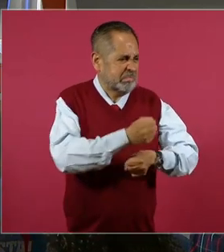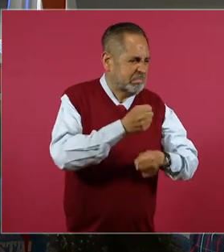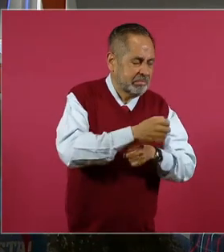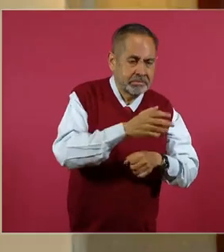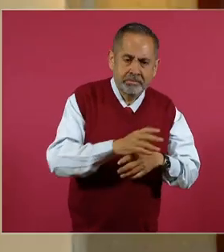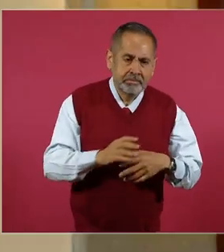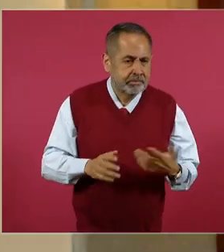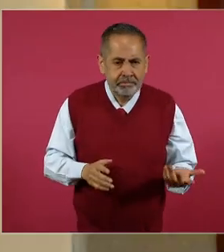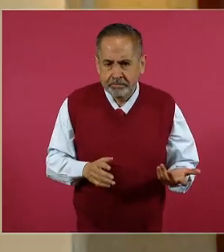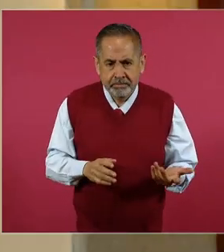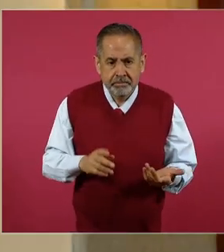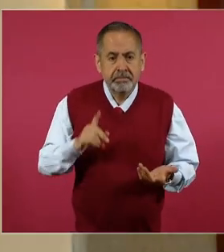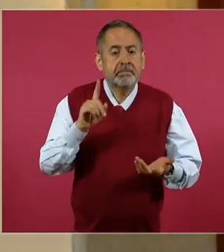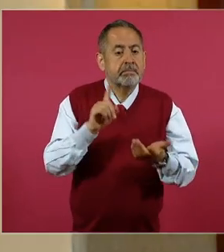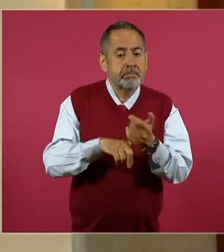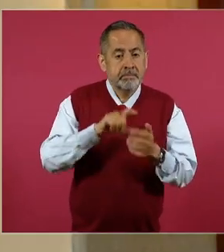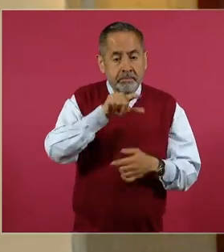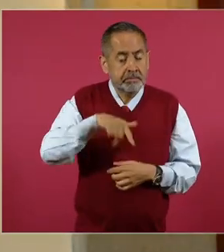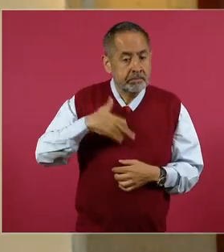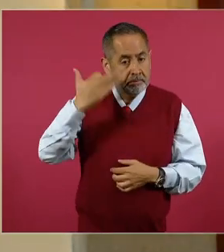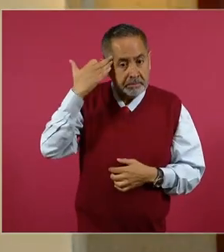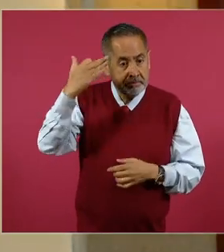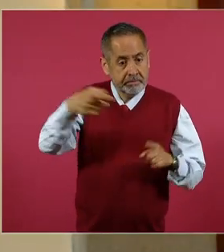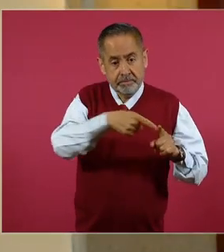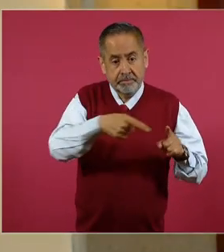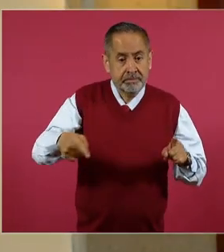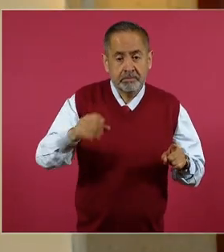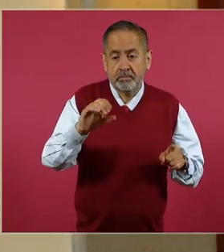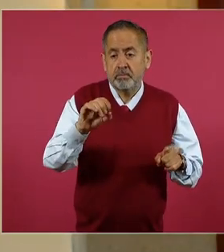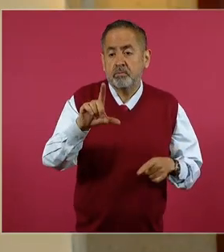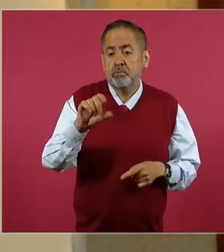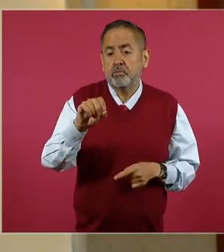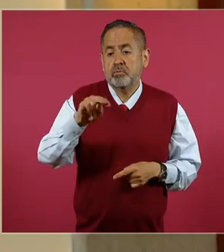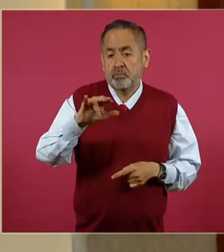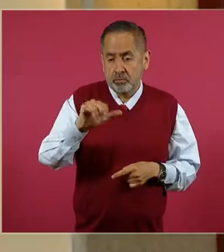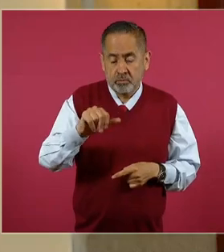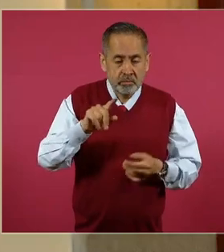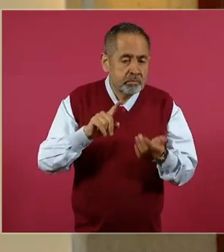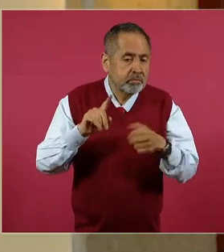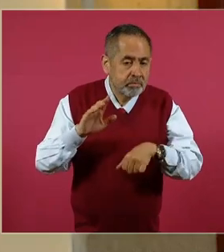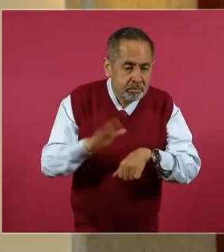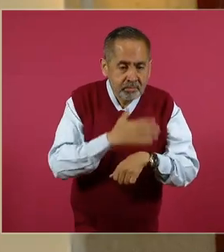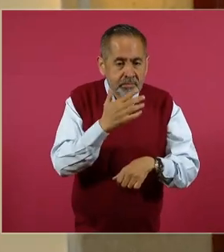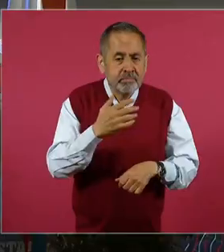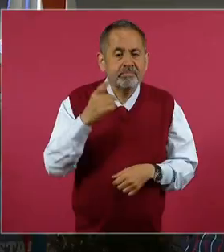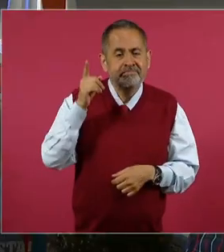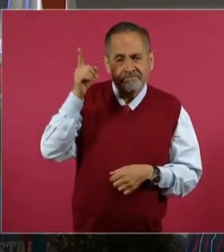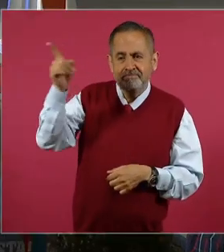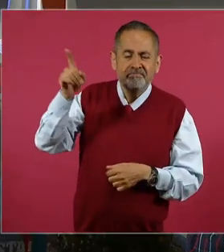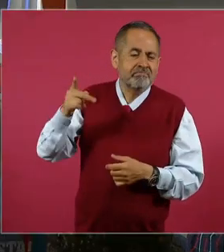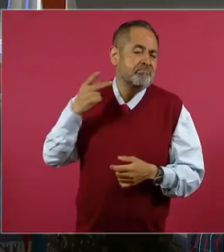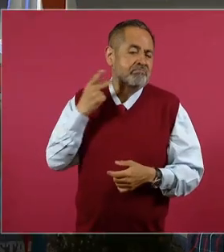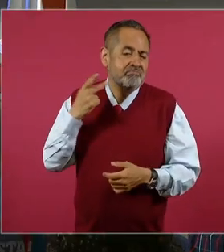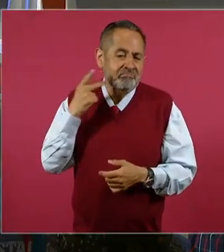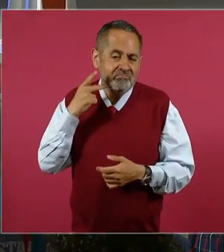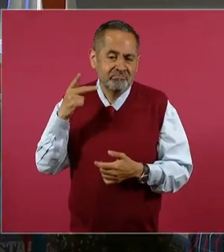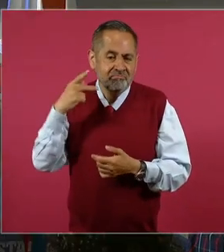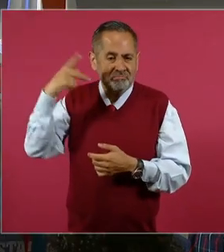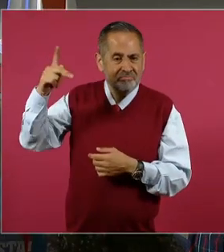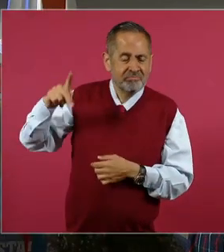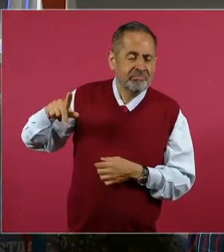actos de autoridad durante el largo periodo colonial fueron consecuencia de la aplicación de políticas de